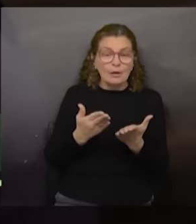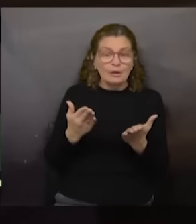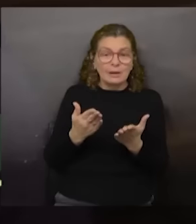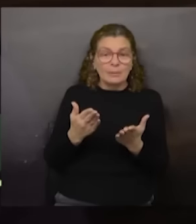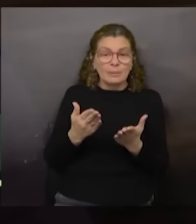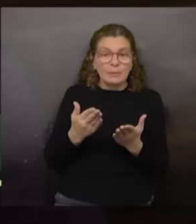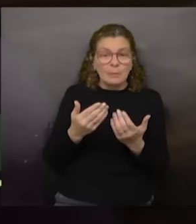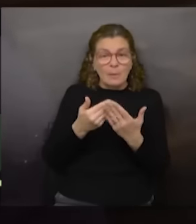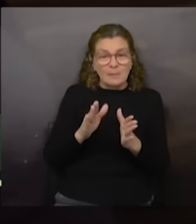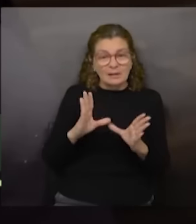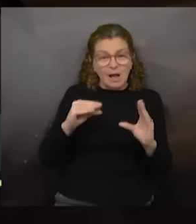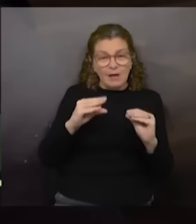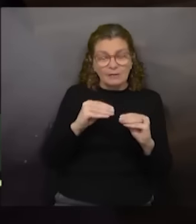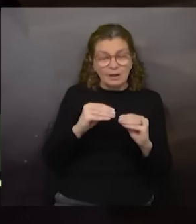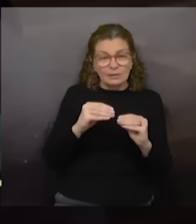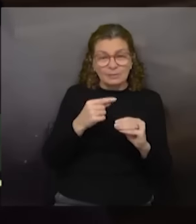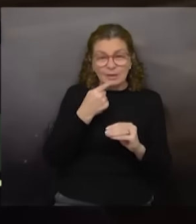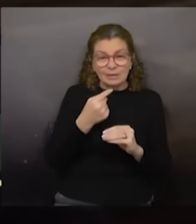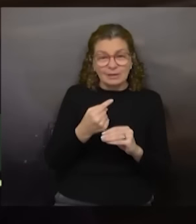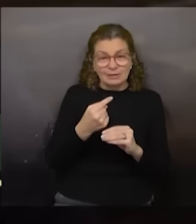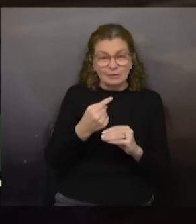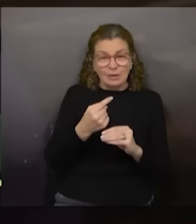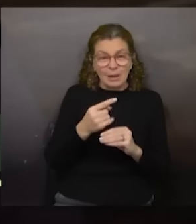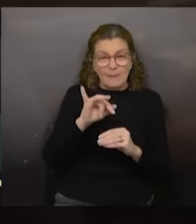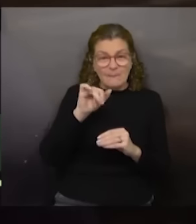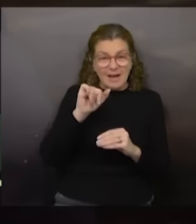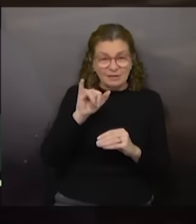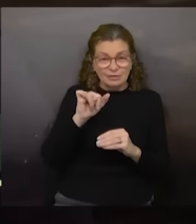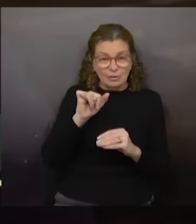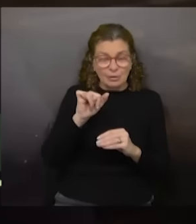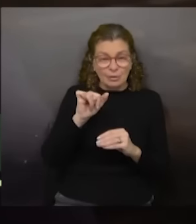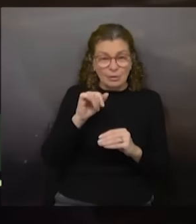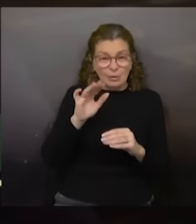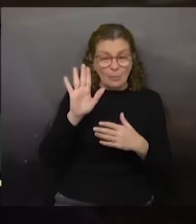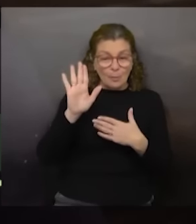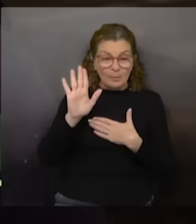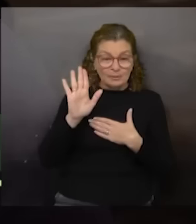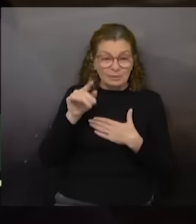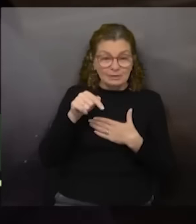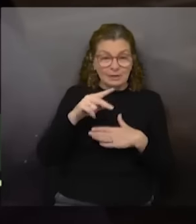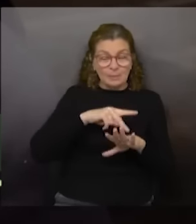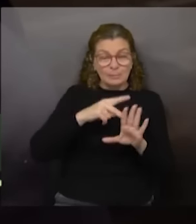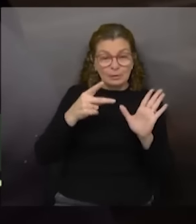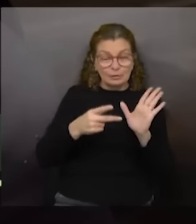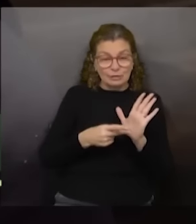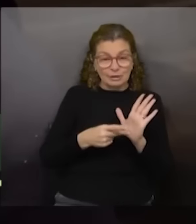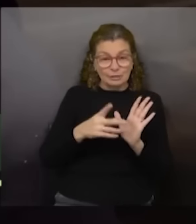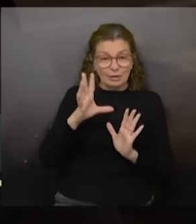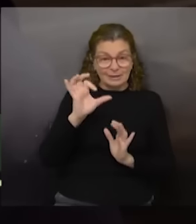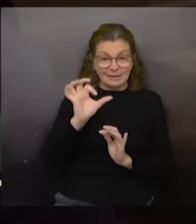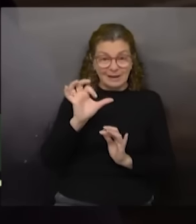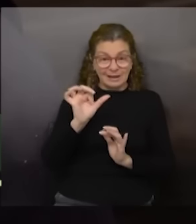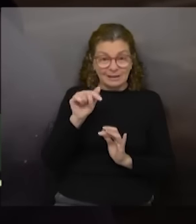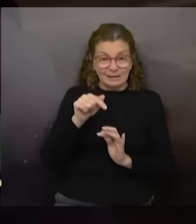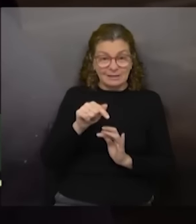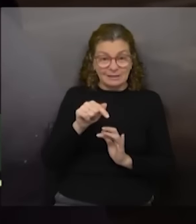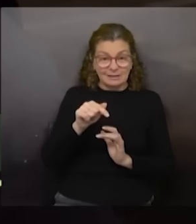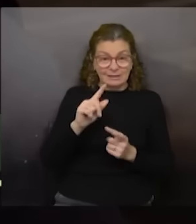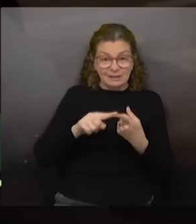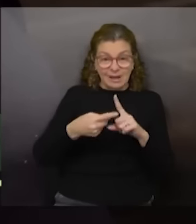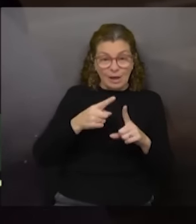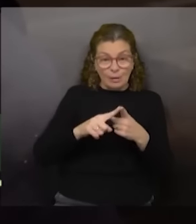podemos empezar un diálogo si habíamos dicho que se iba a tratar en mayo había hubo un compromiso de que este proyecto se iba a tratar en mayo en el senado y ese y ese